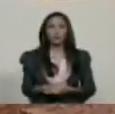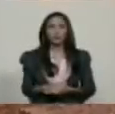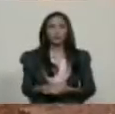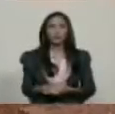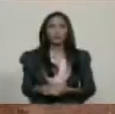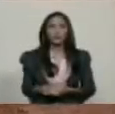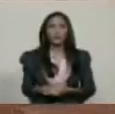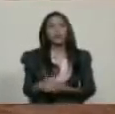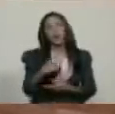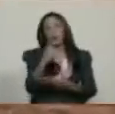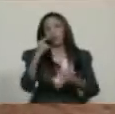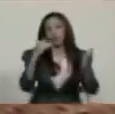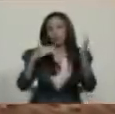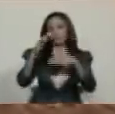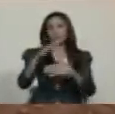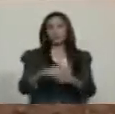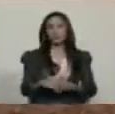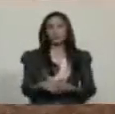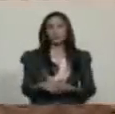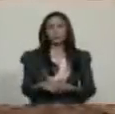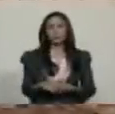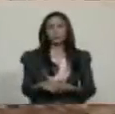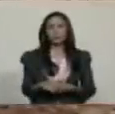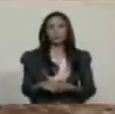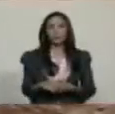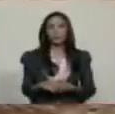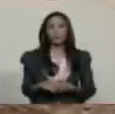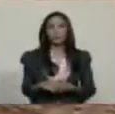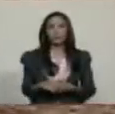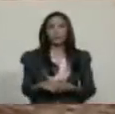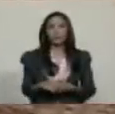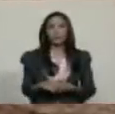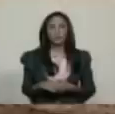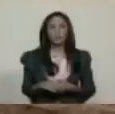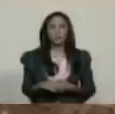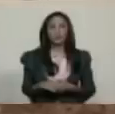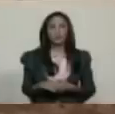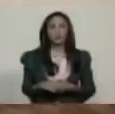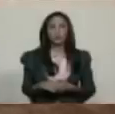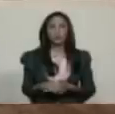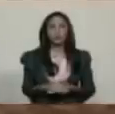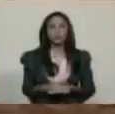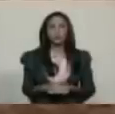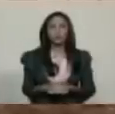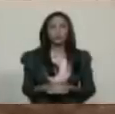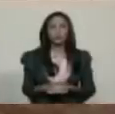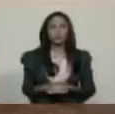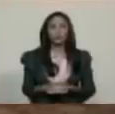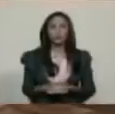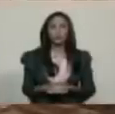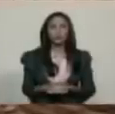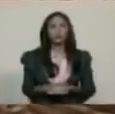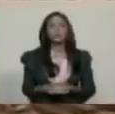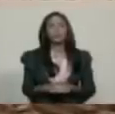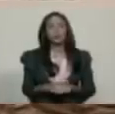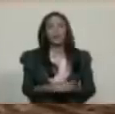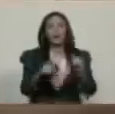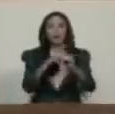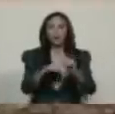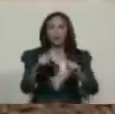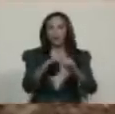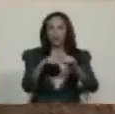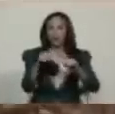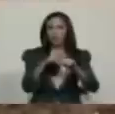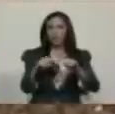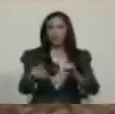capaces de alcanzar la soberanía en el rubro papa. Esta experiencia de Pozo de Rosa se va a multiplicar también en 4 núcleos adicionales que nos